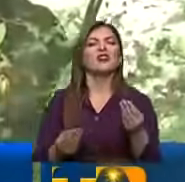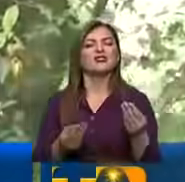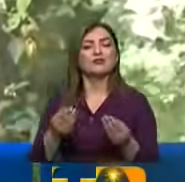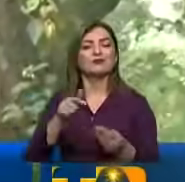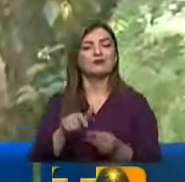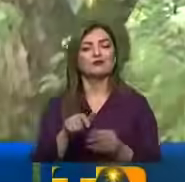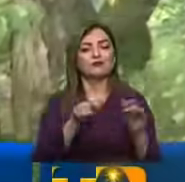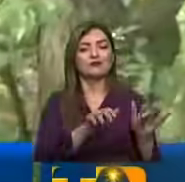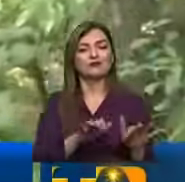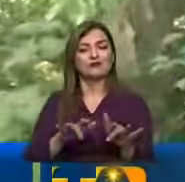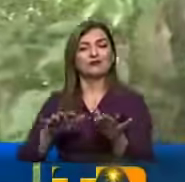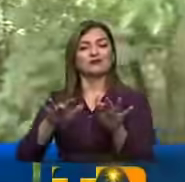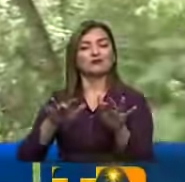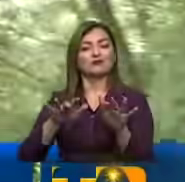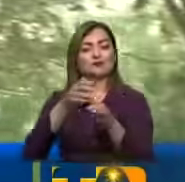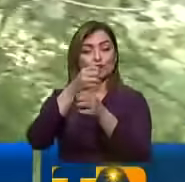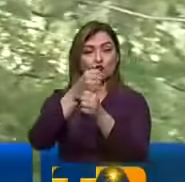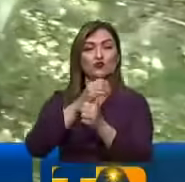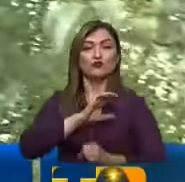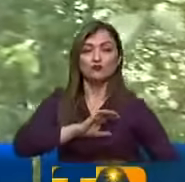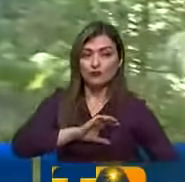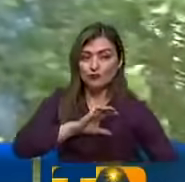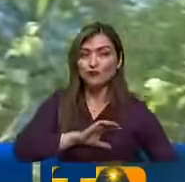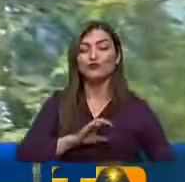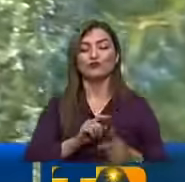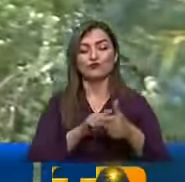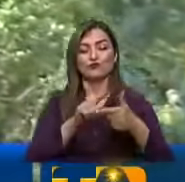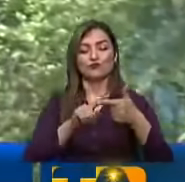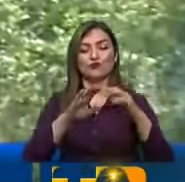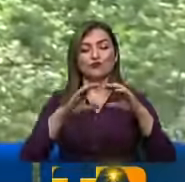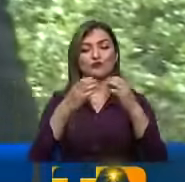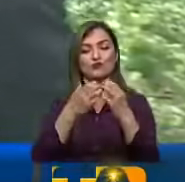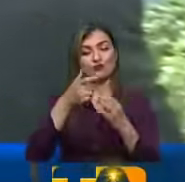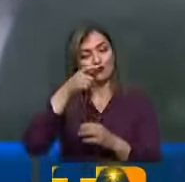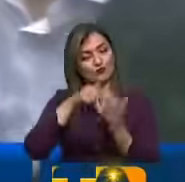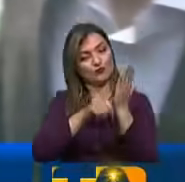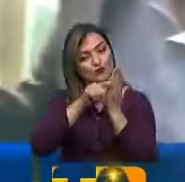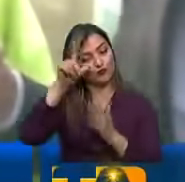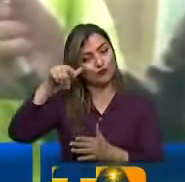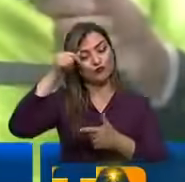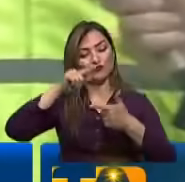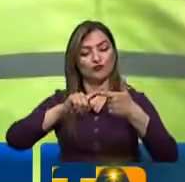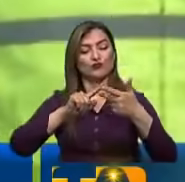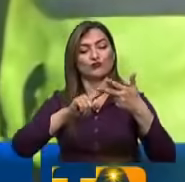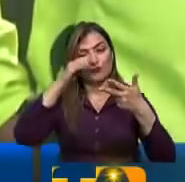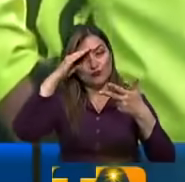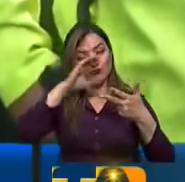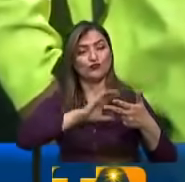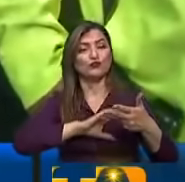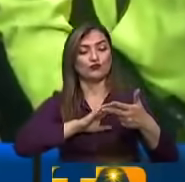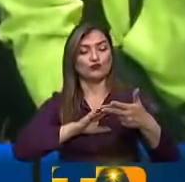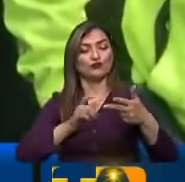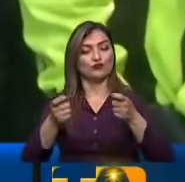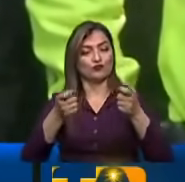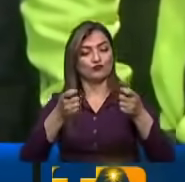de la Secretaría de Seguridad del municipio, de la Comisaría del Ministerio de Gobierno, de agentes metropolitanos, de